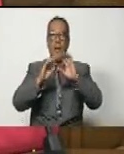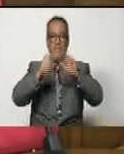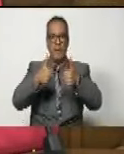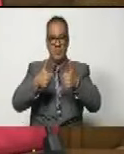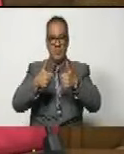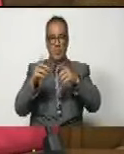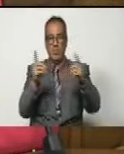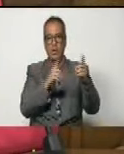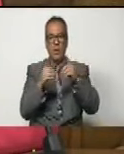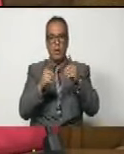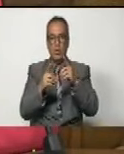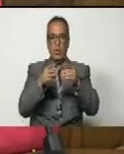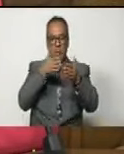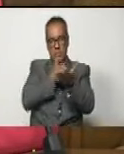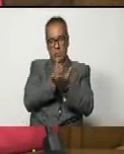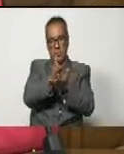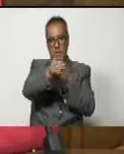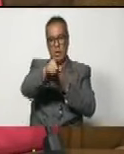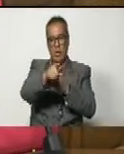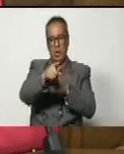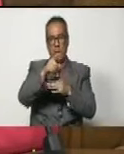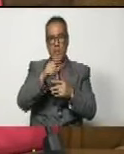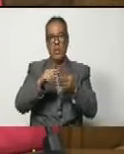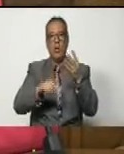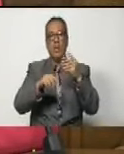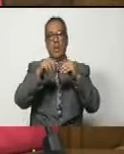la discusión para dar continuación en el